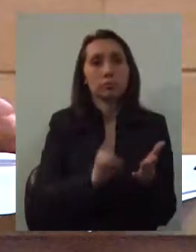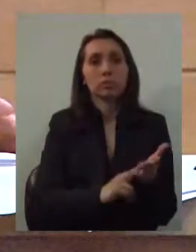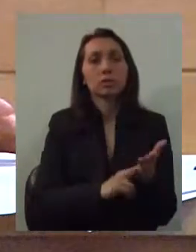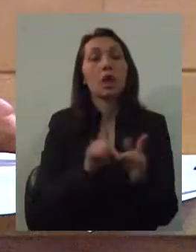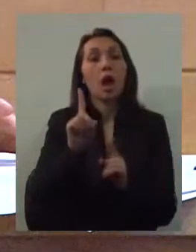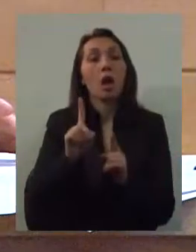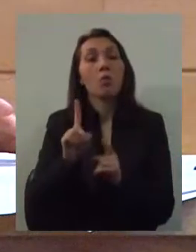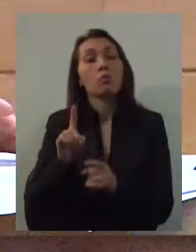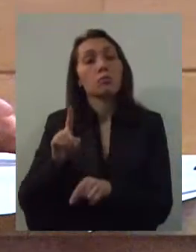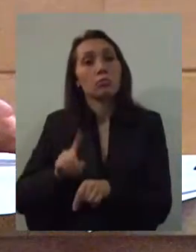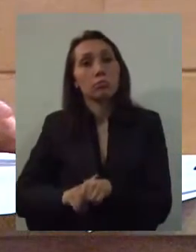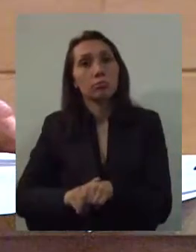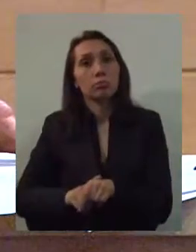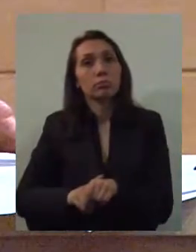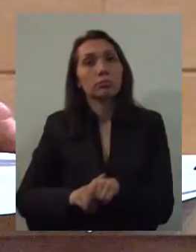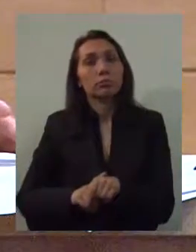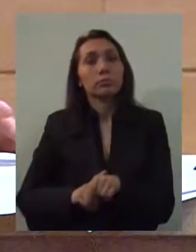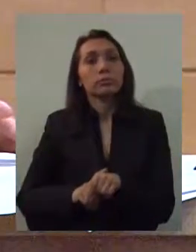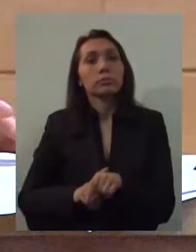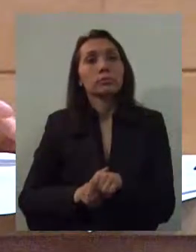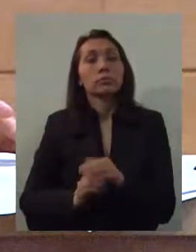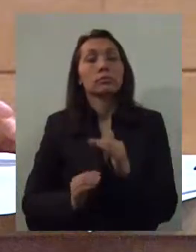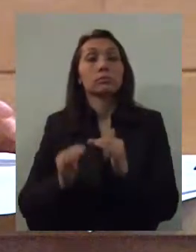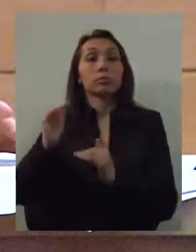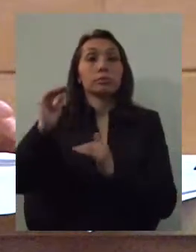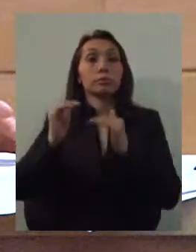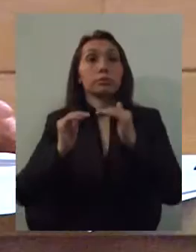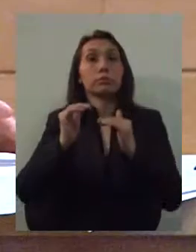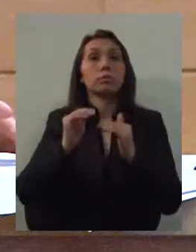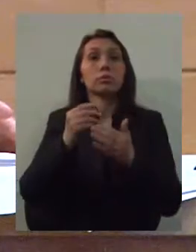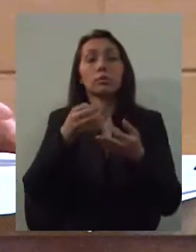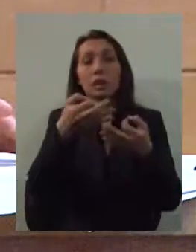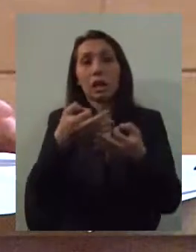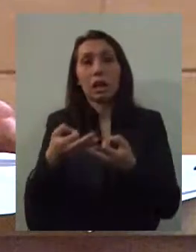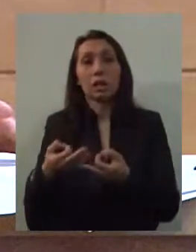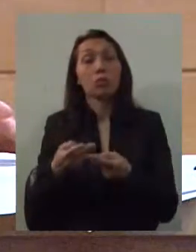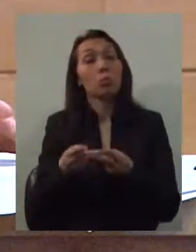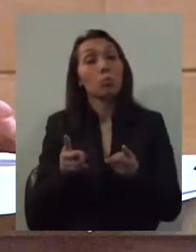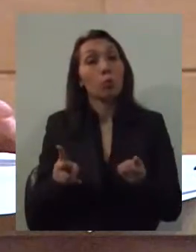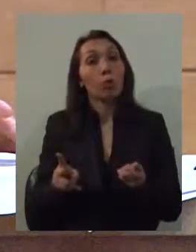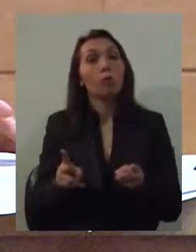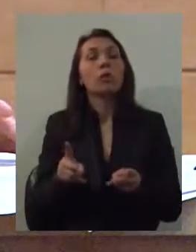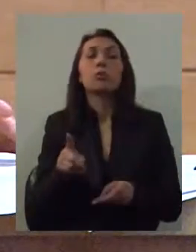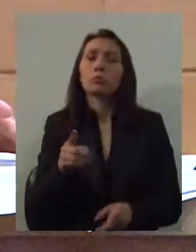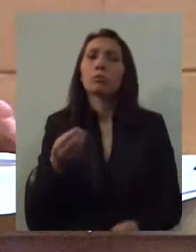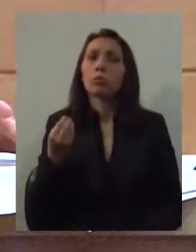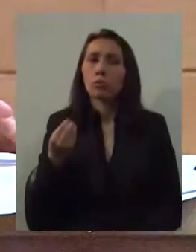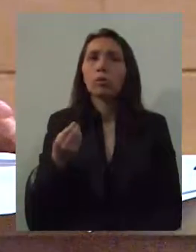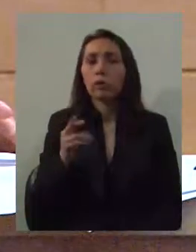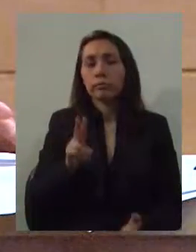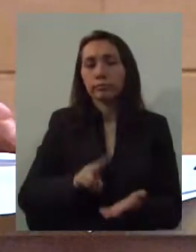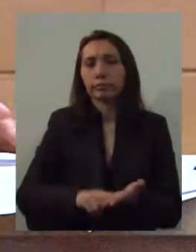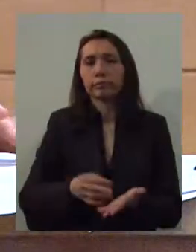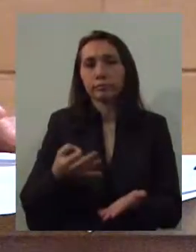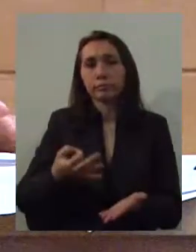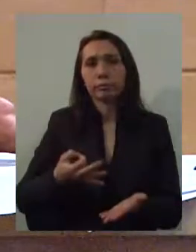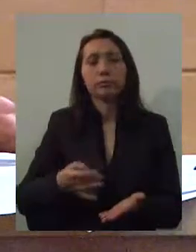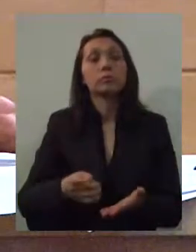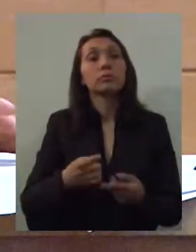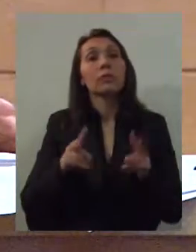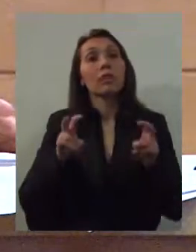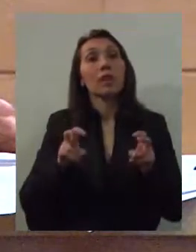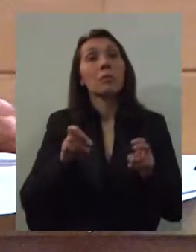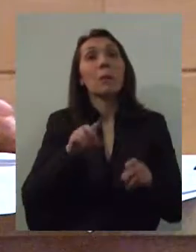determinadas circunstancias, las alteraciones de registros públicos, que me parece sumamente atendible. En materia